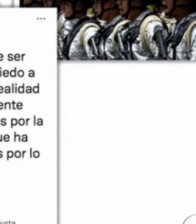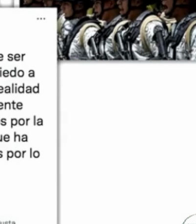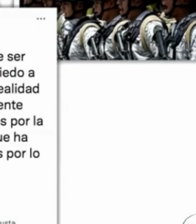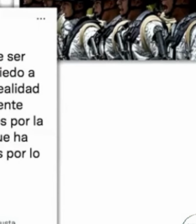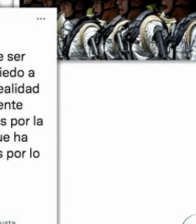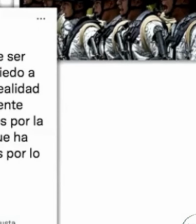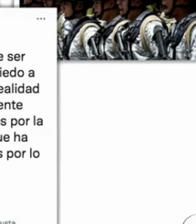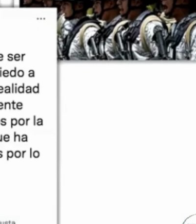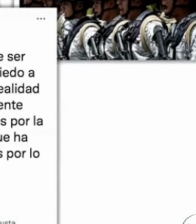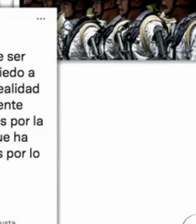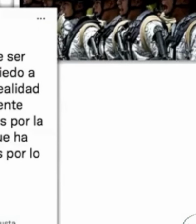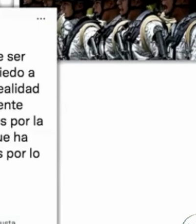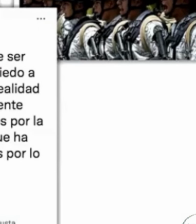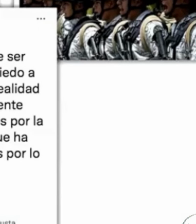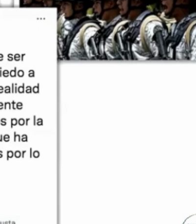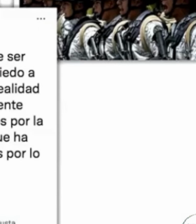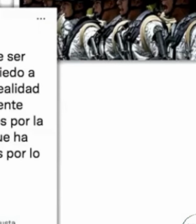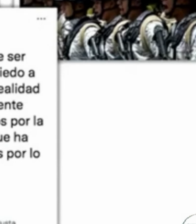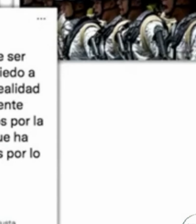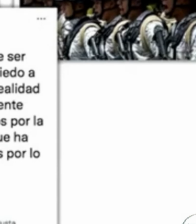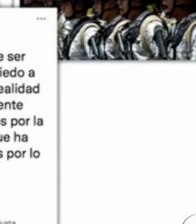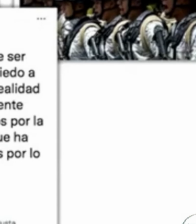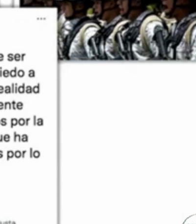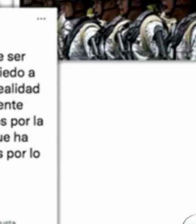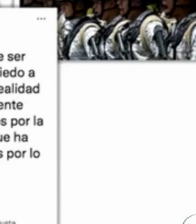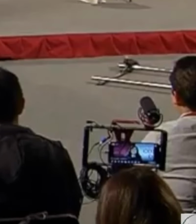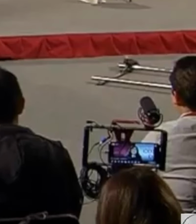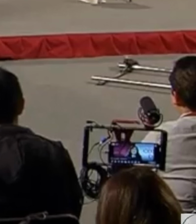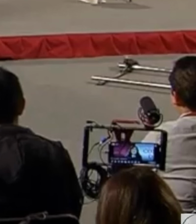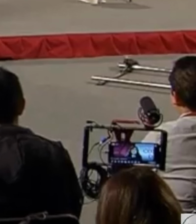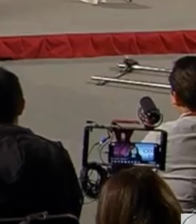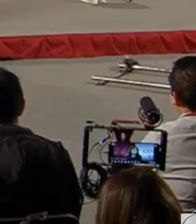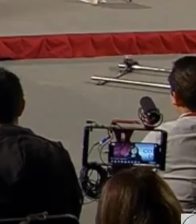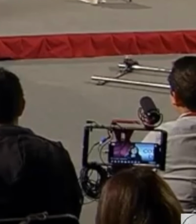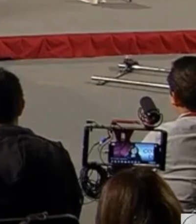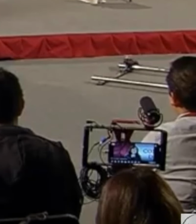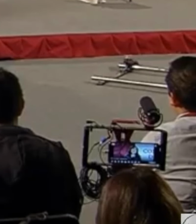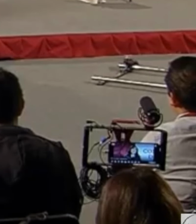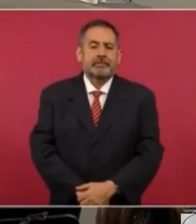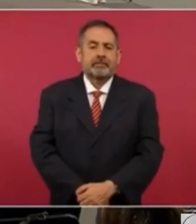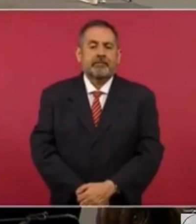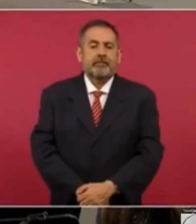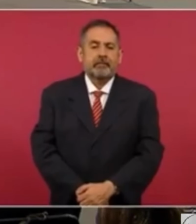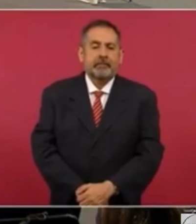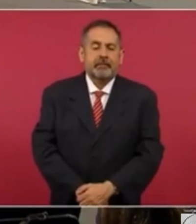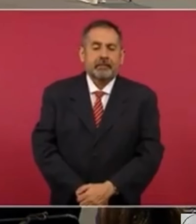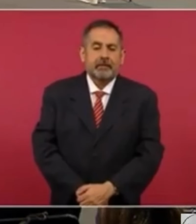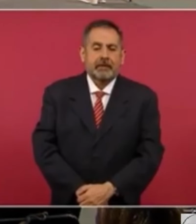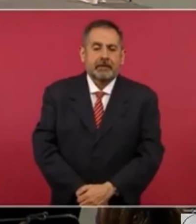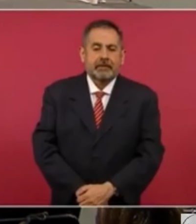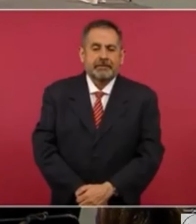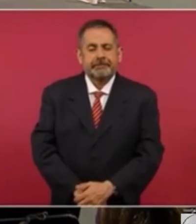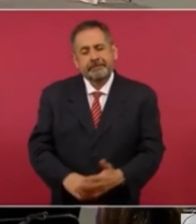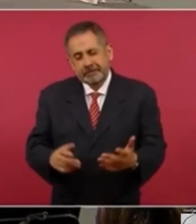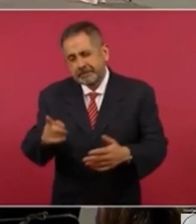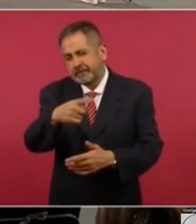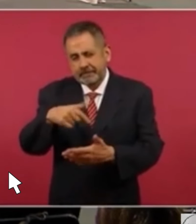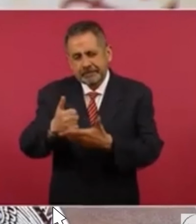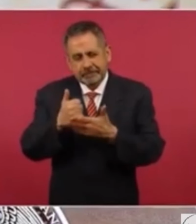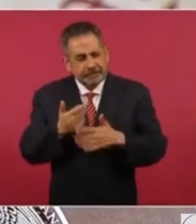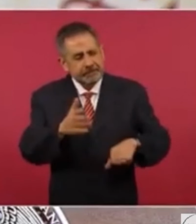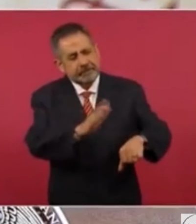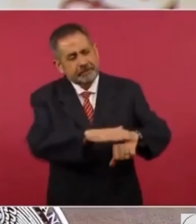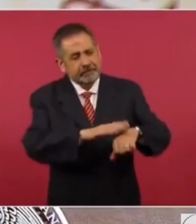auténtico que te apoye. Compañeros, compañeras, ayúdenos por favor a decirle al